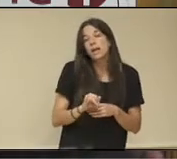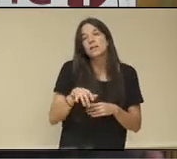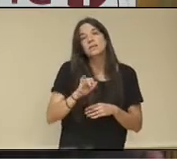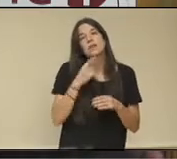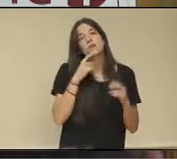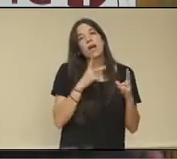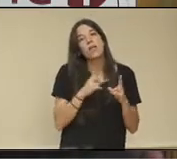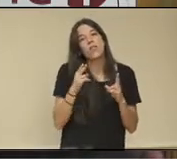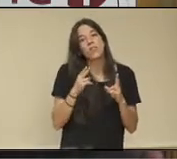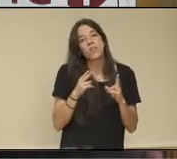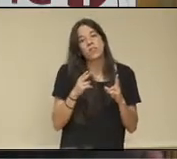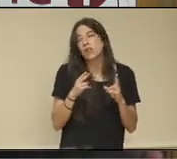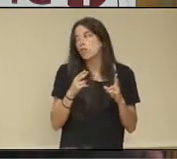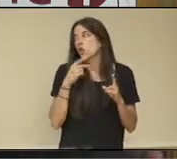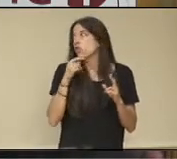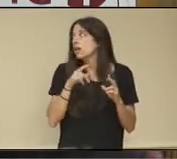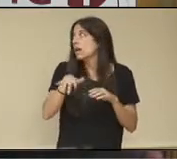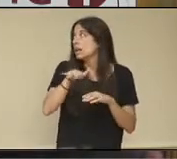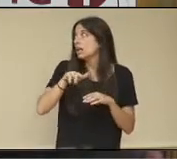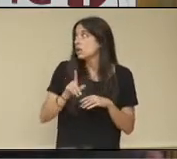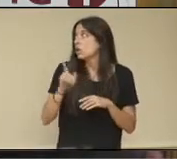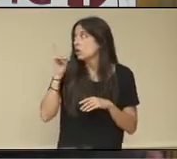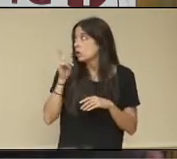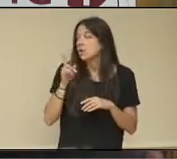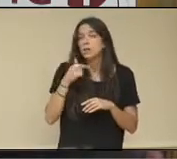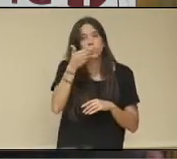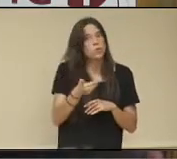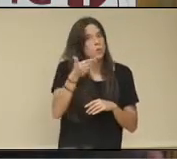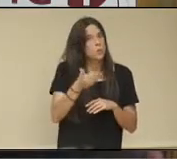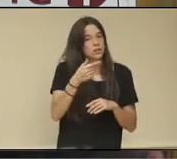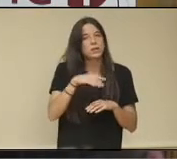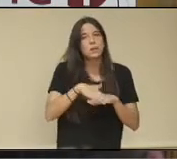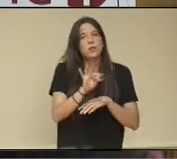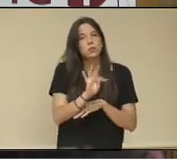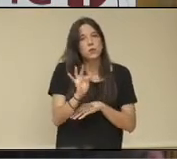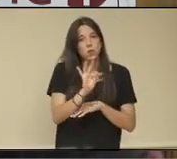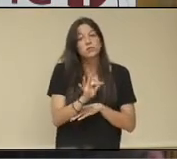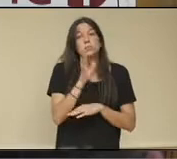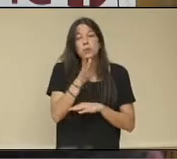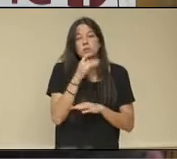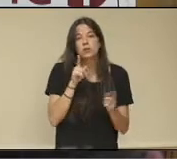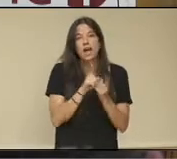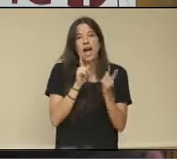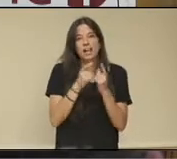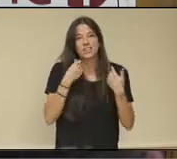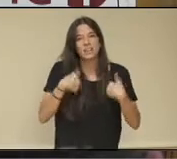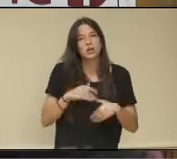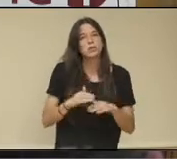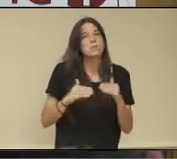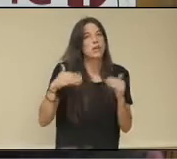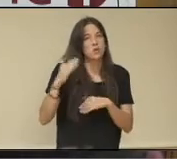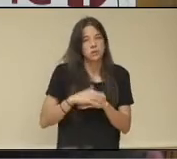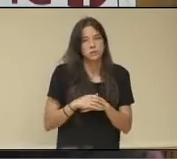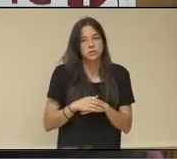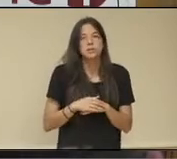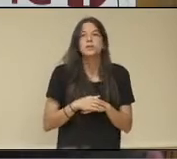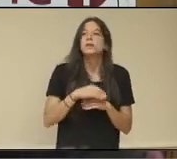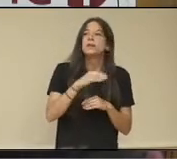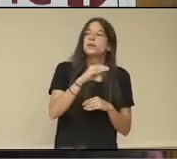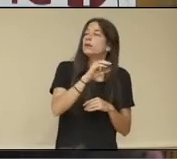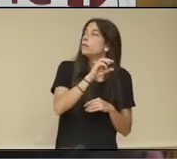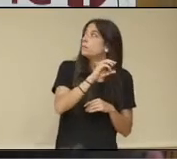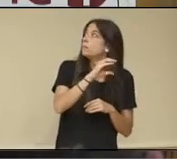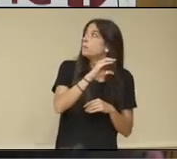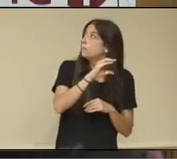deleción de esta región que es muy importante en tuberculosis, porque son antígenos mayores, SAT6 y CFP10, luego veremos,